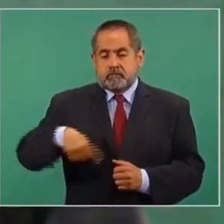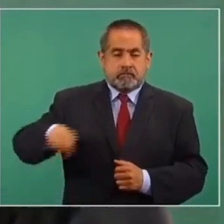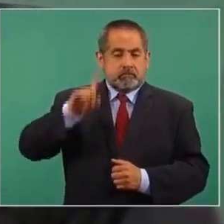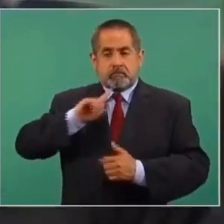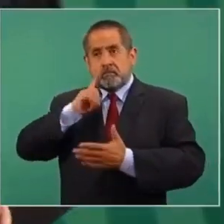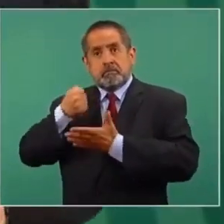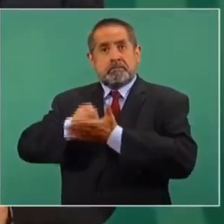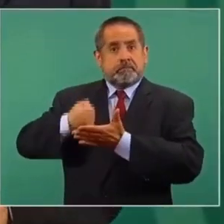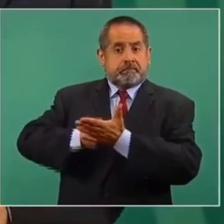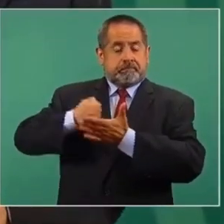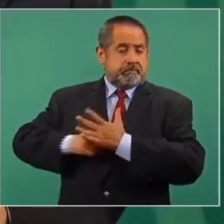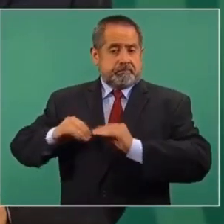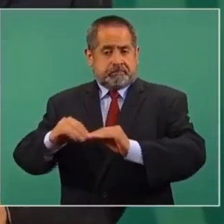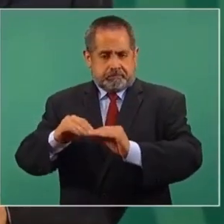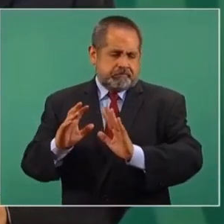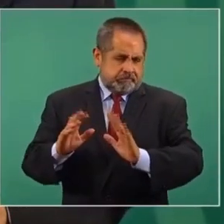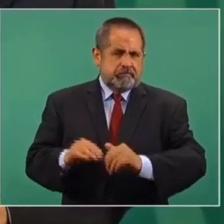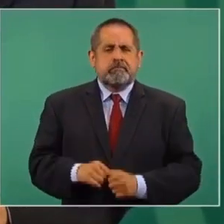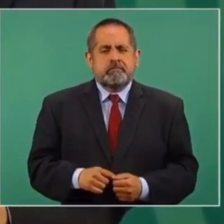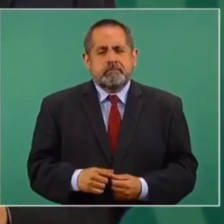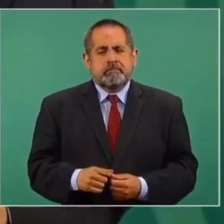feminista